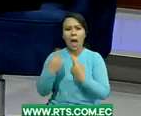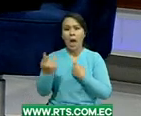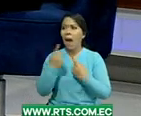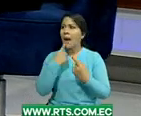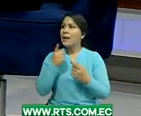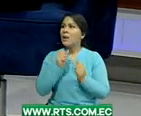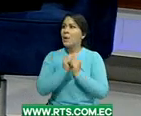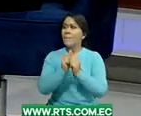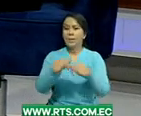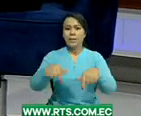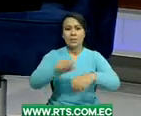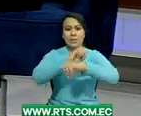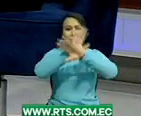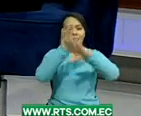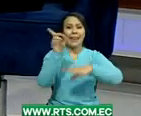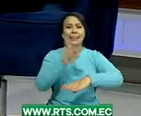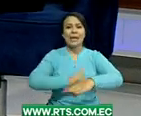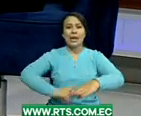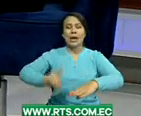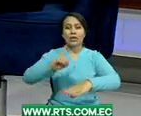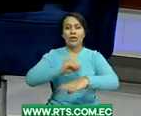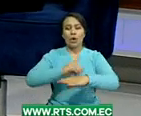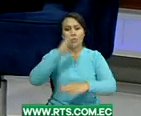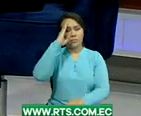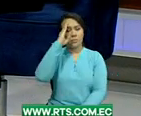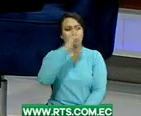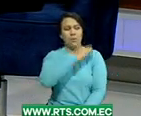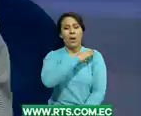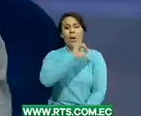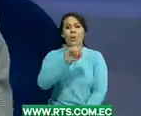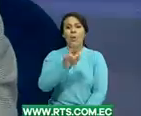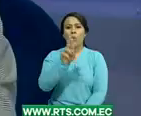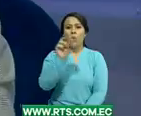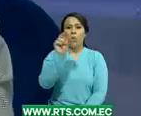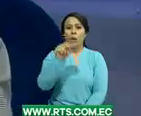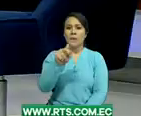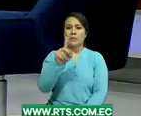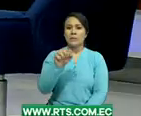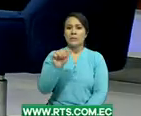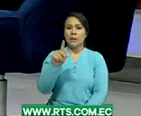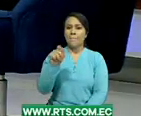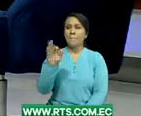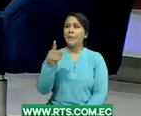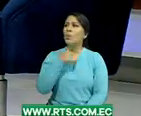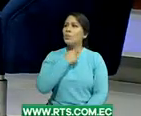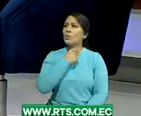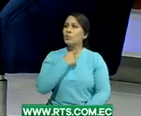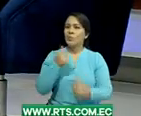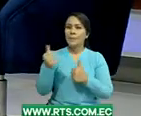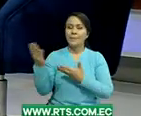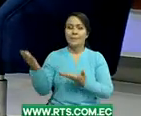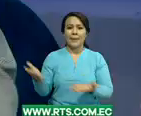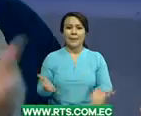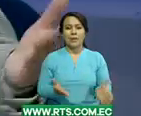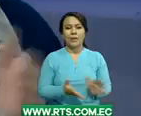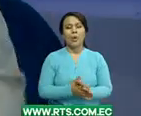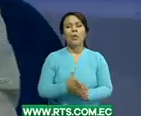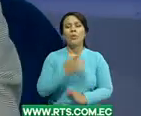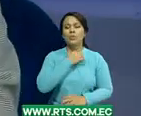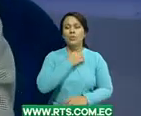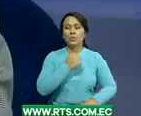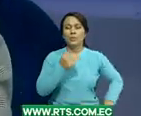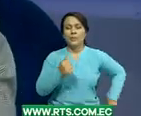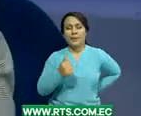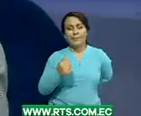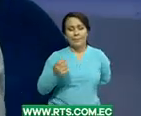nos acompaña esta mañana su director general, el ingeniero Juan Zapata. Qué gusto que esté con nosotros. Buenos días y bienvenido. Buenos días, Luisa. Un placer